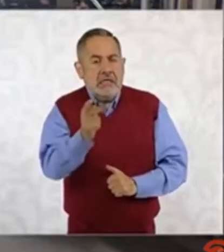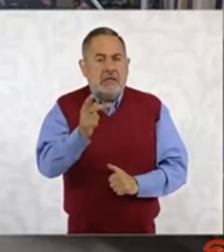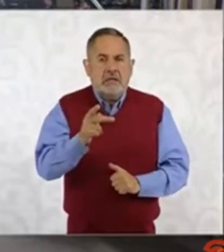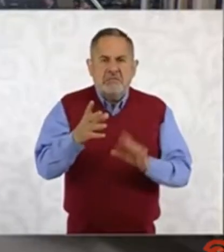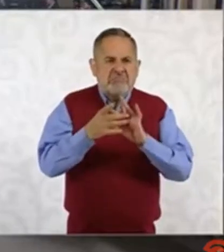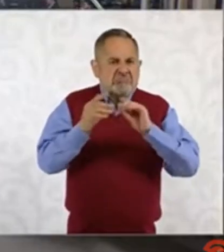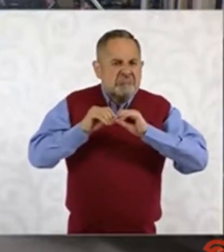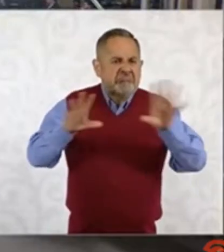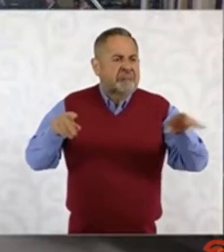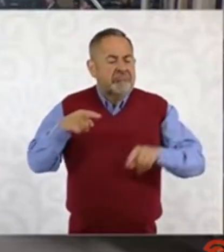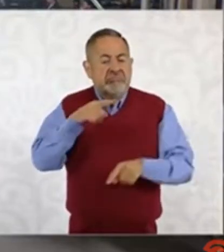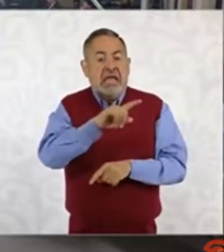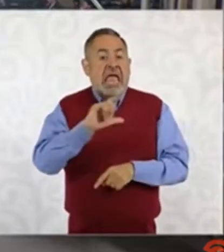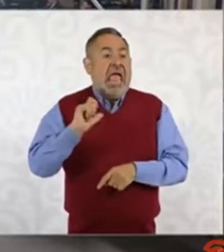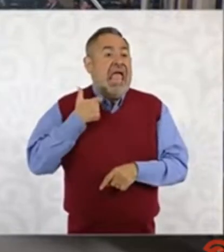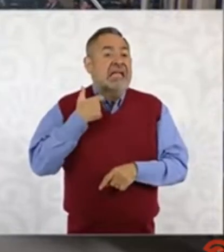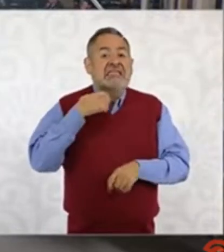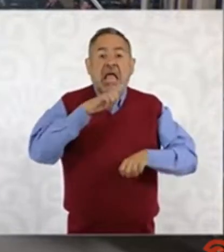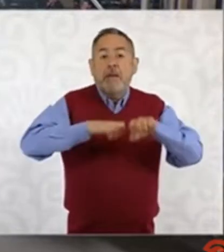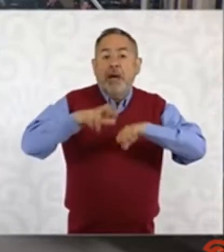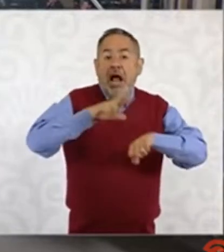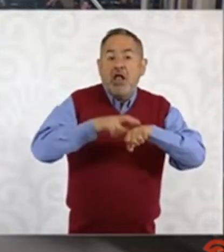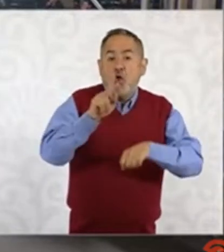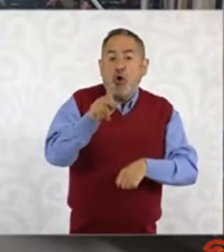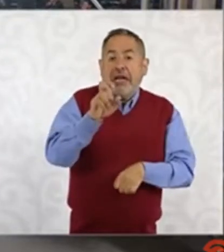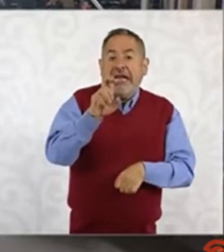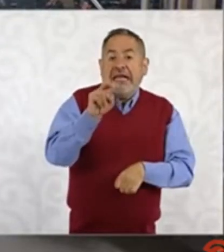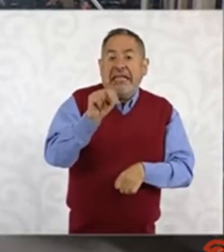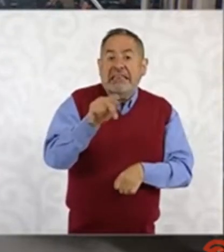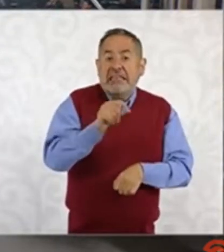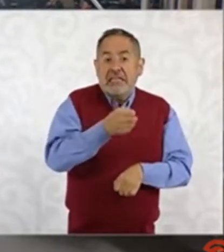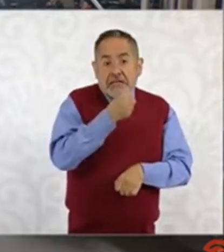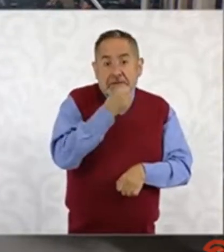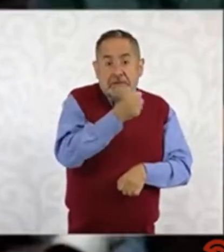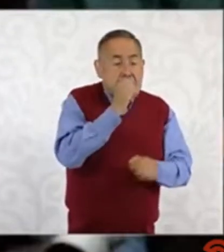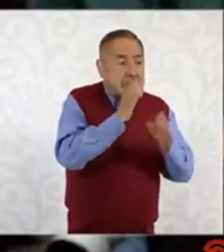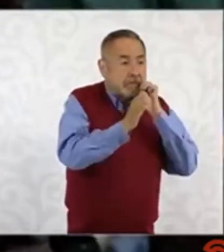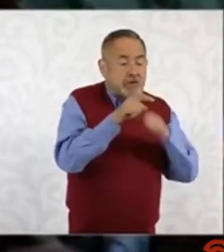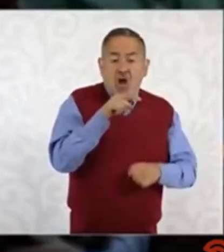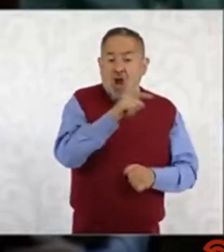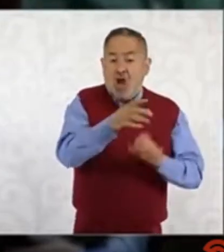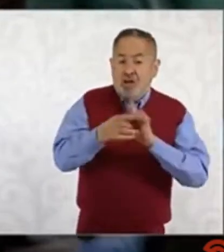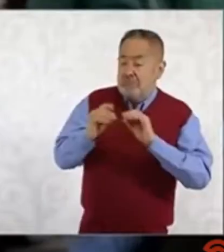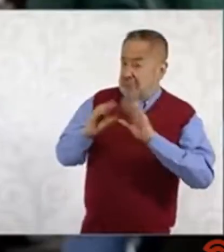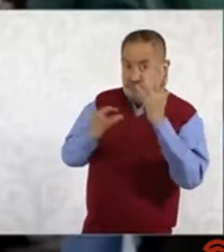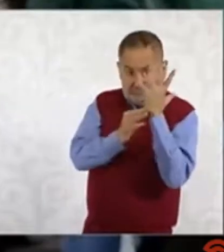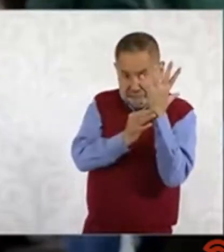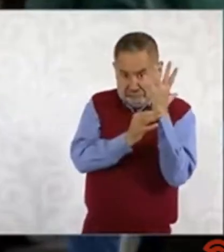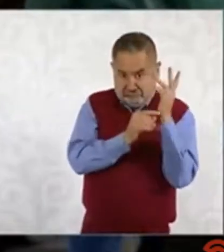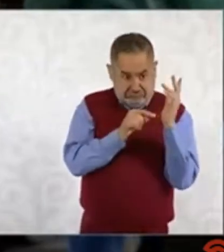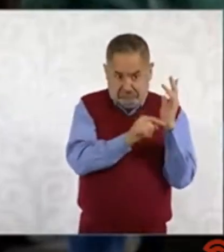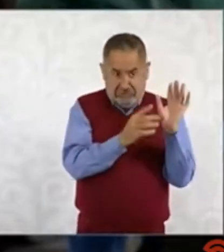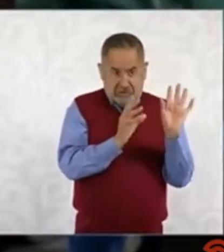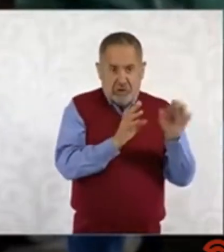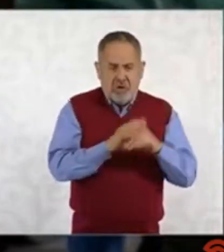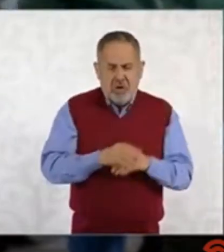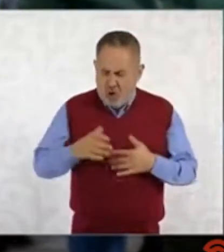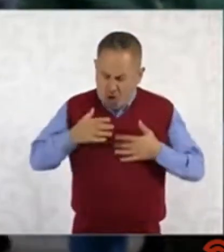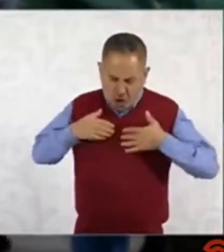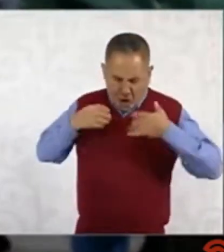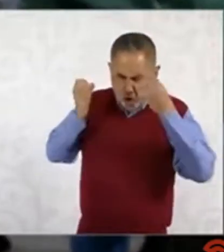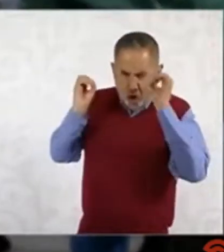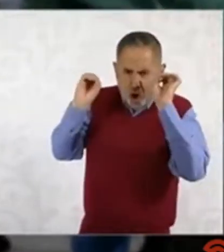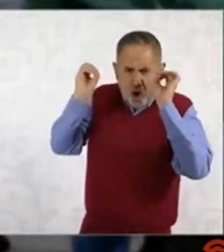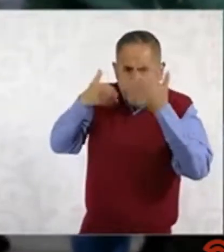revelaron declaraciones del ex embajador Ken Salazar en una entrevista donde declaró, y cito textual, que él no tenía